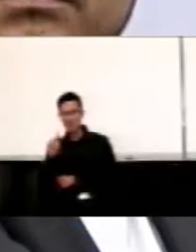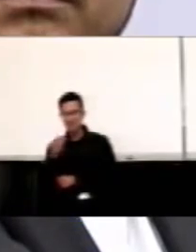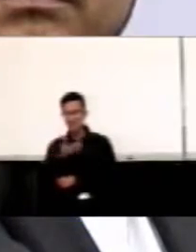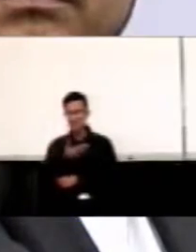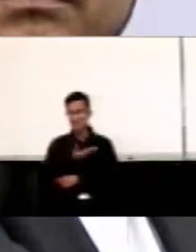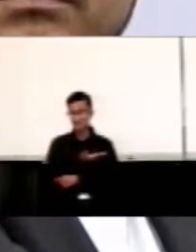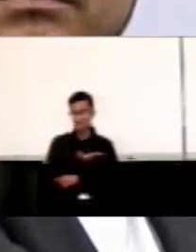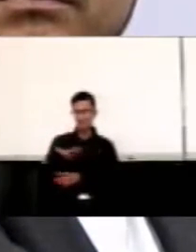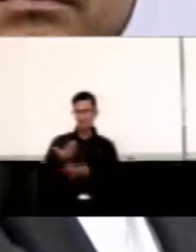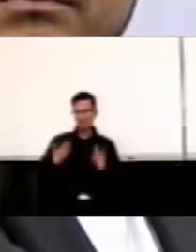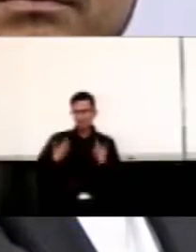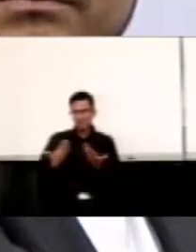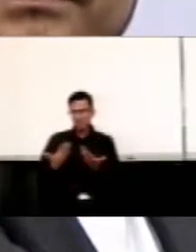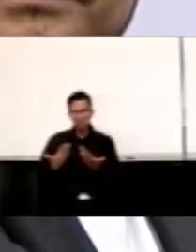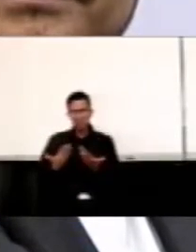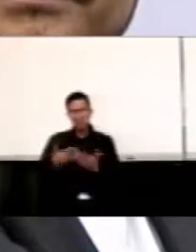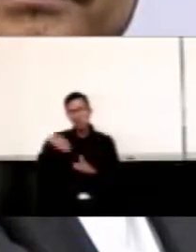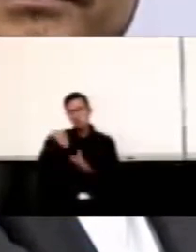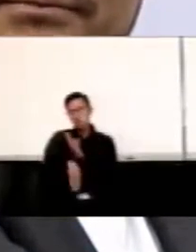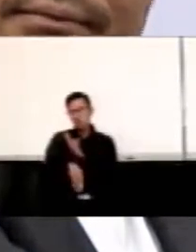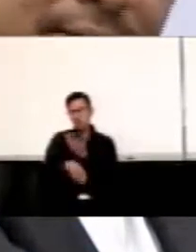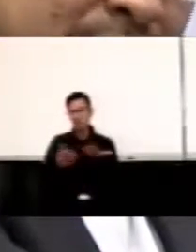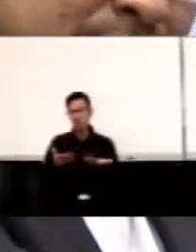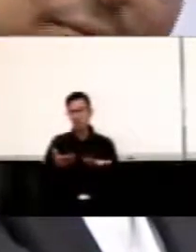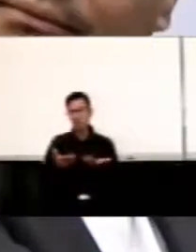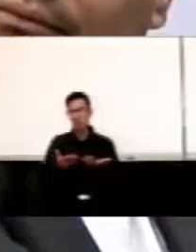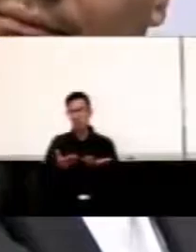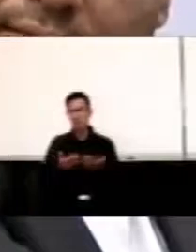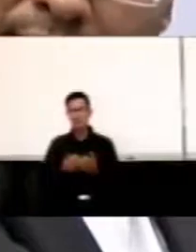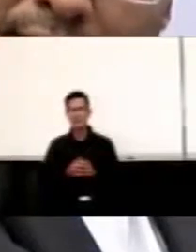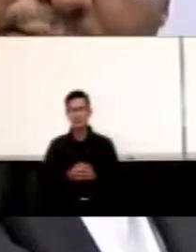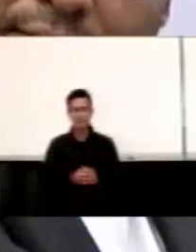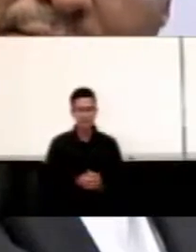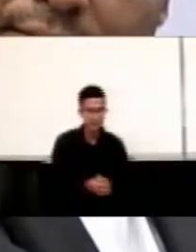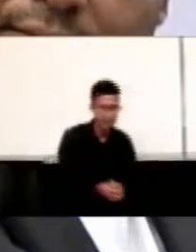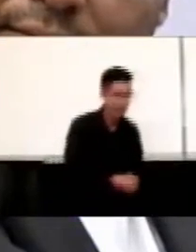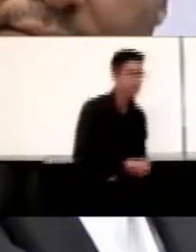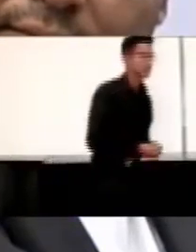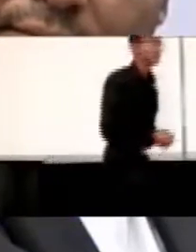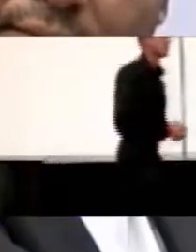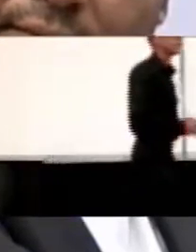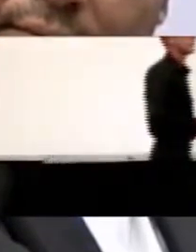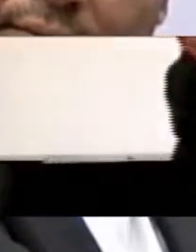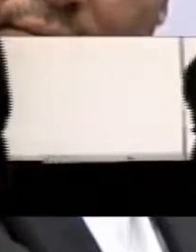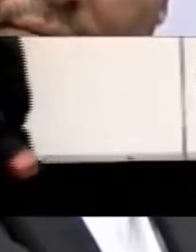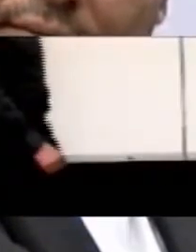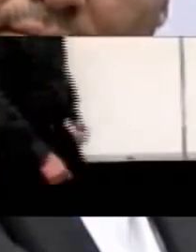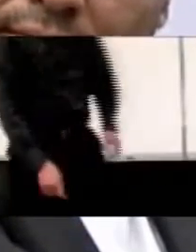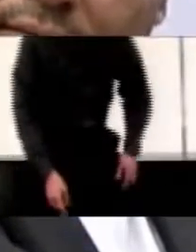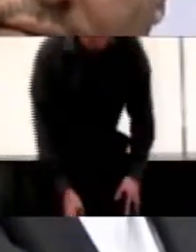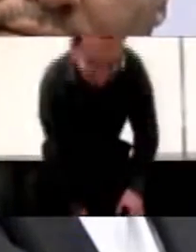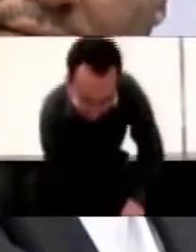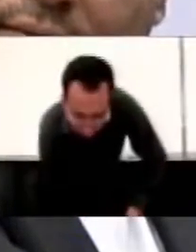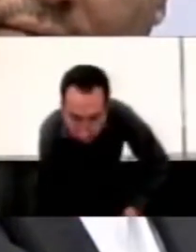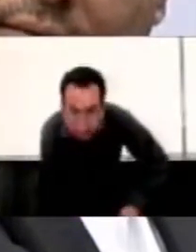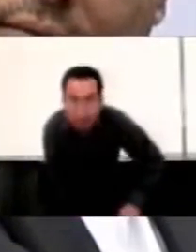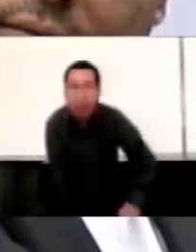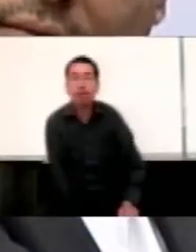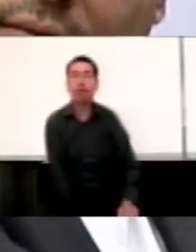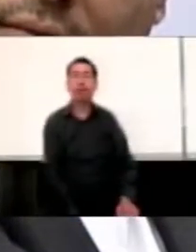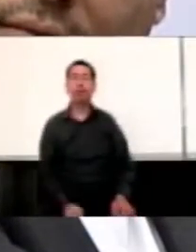raíces entre la población mexicana. Señalan en su obra y es muy interesante analizarlo porque creo